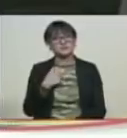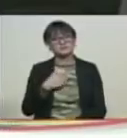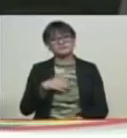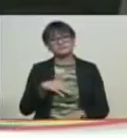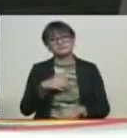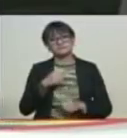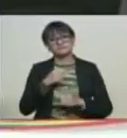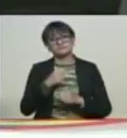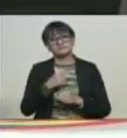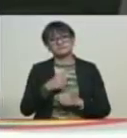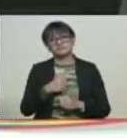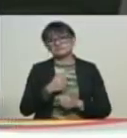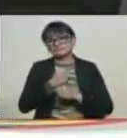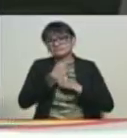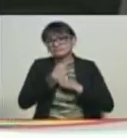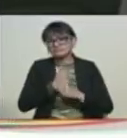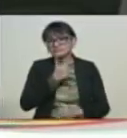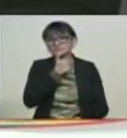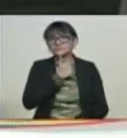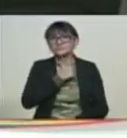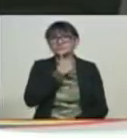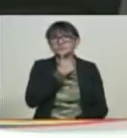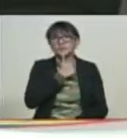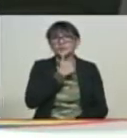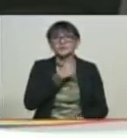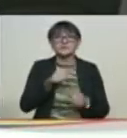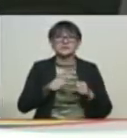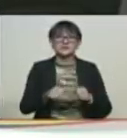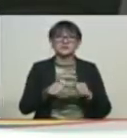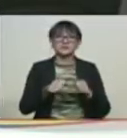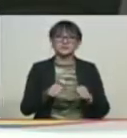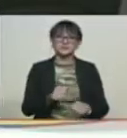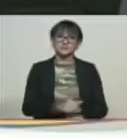planto más todavía. Me planto, pero me planto con todo.